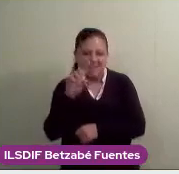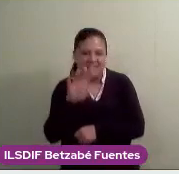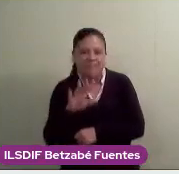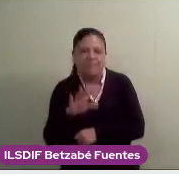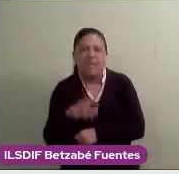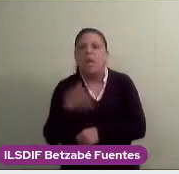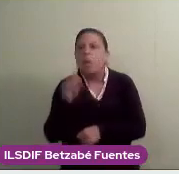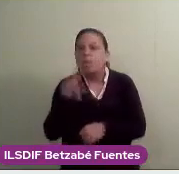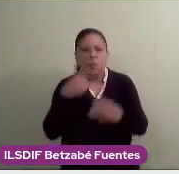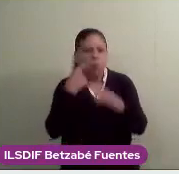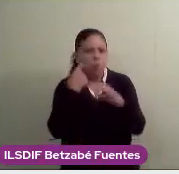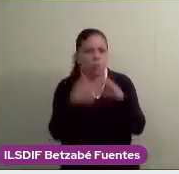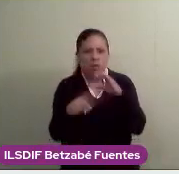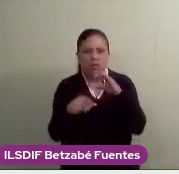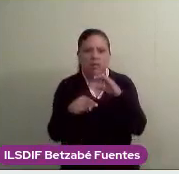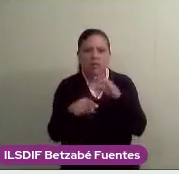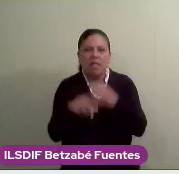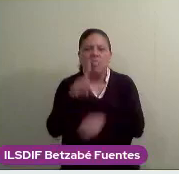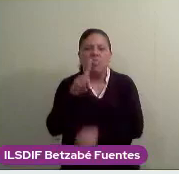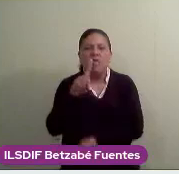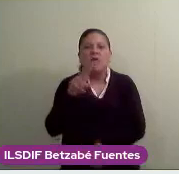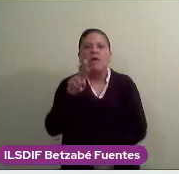correo electrónico